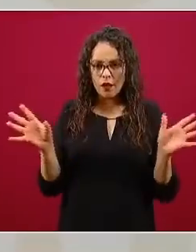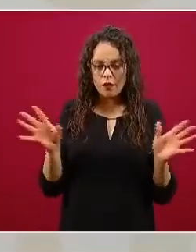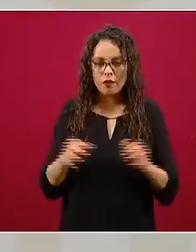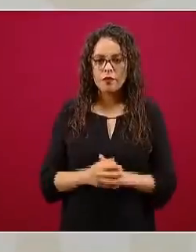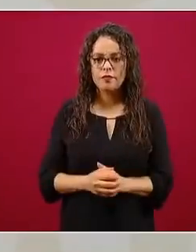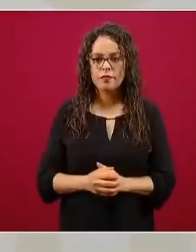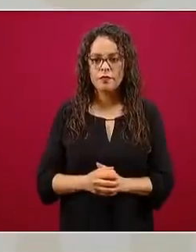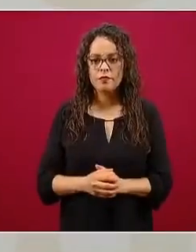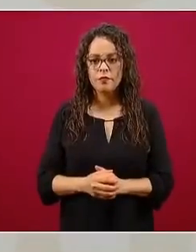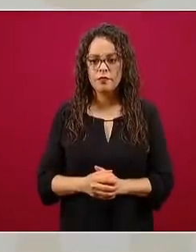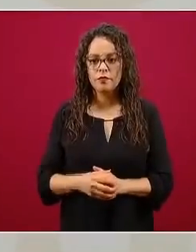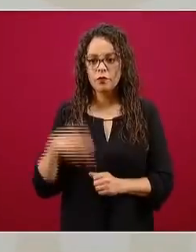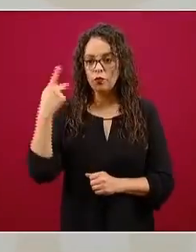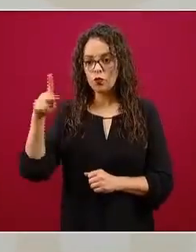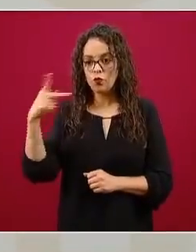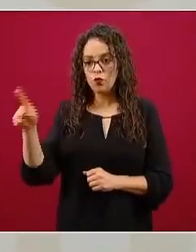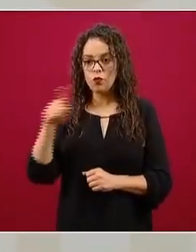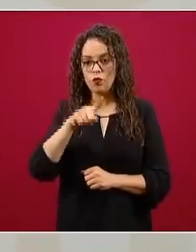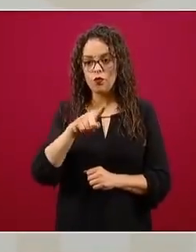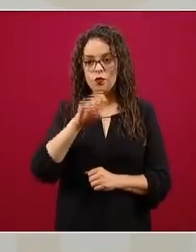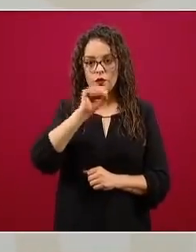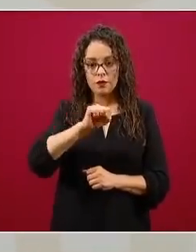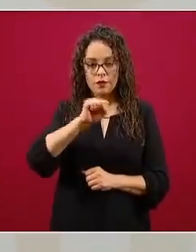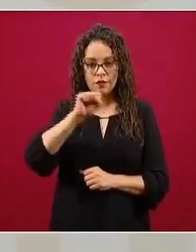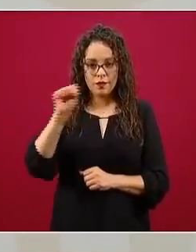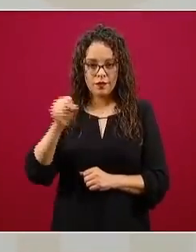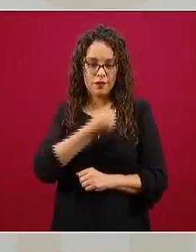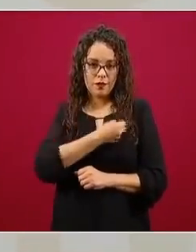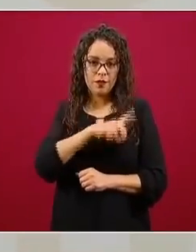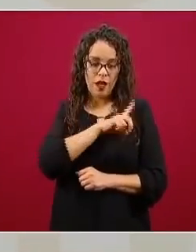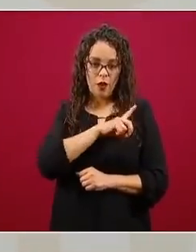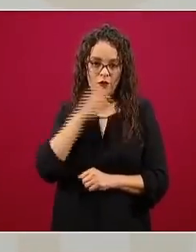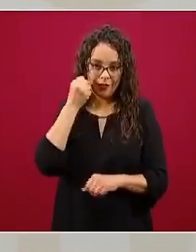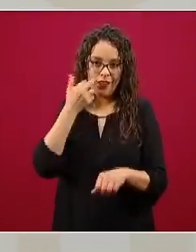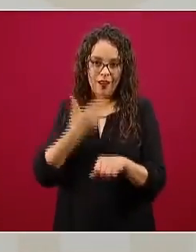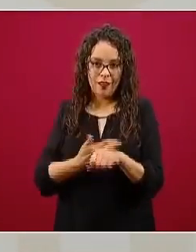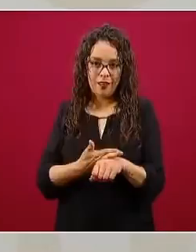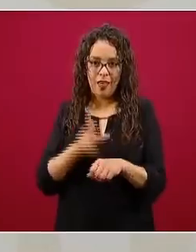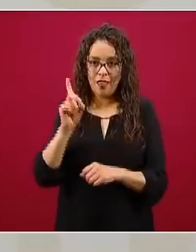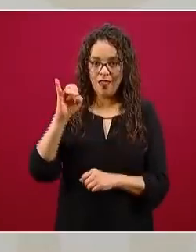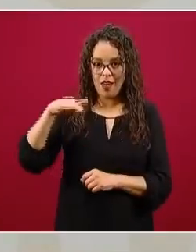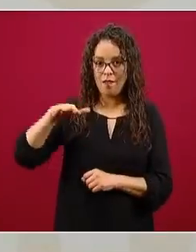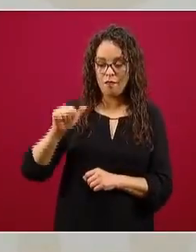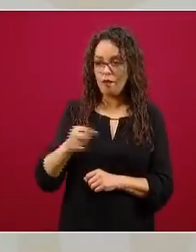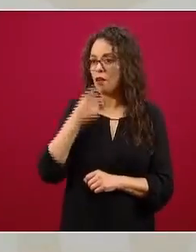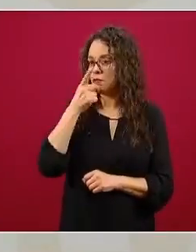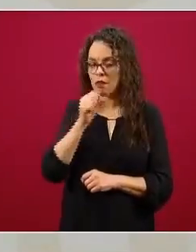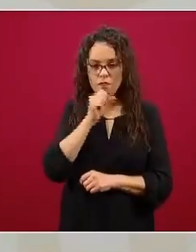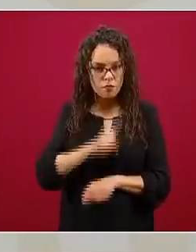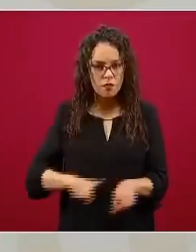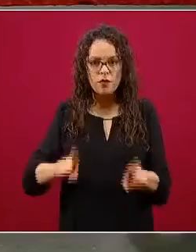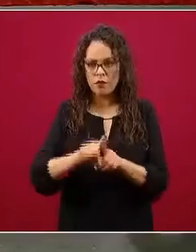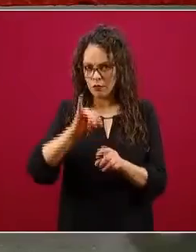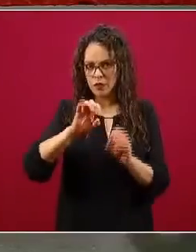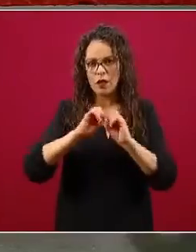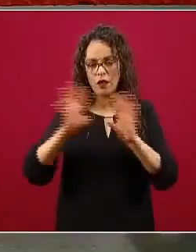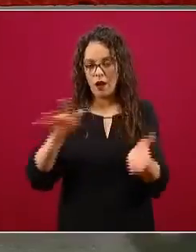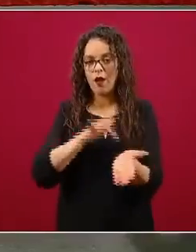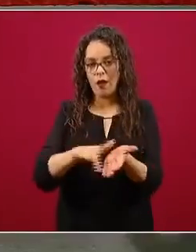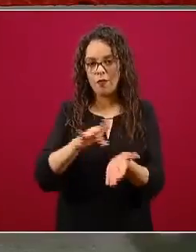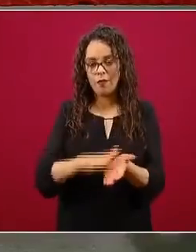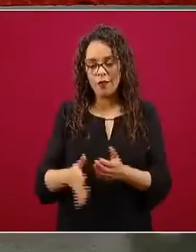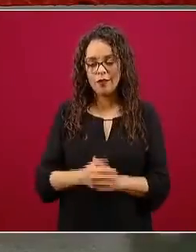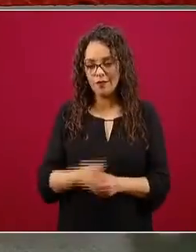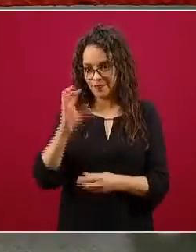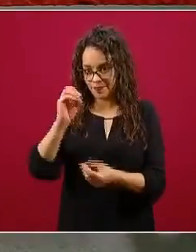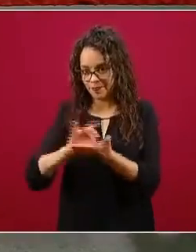y su secretario de Salud, el doctor Lima, también está en muy buena actitud en este sentido. Gracias.